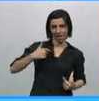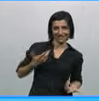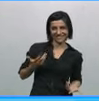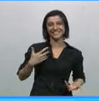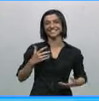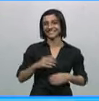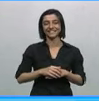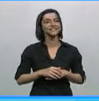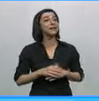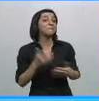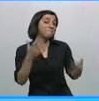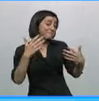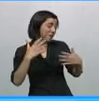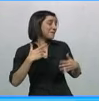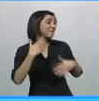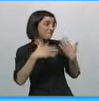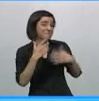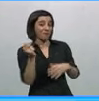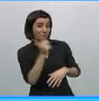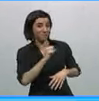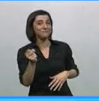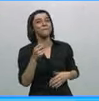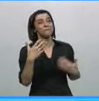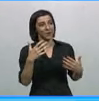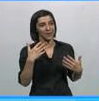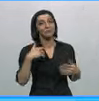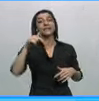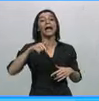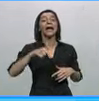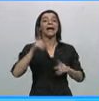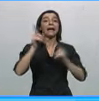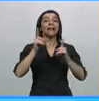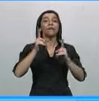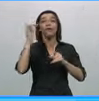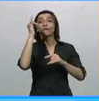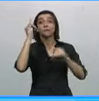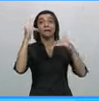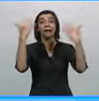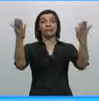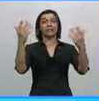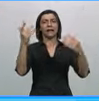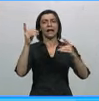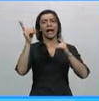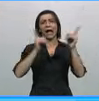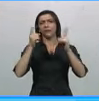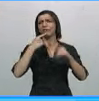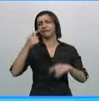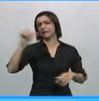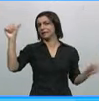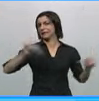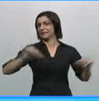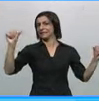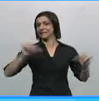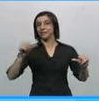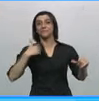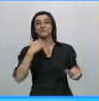Lo podemos hacer. Yo te digo, hay gente atrás de cámara que están haciendo una seña con el dedo para abajo. Ahora, lo que no sé si me